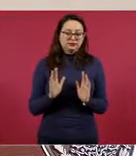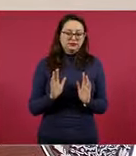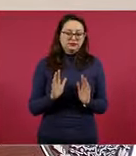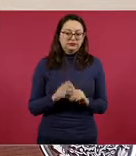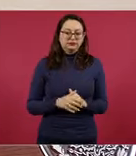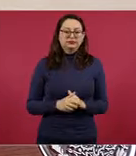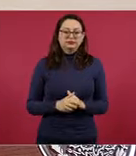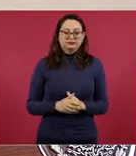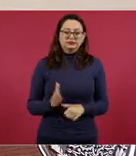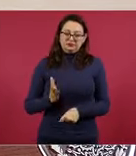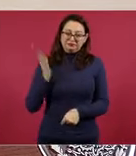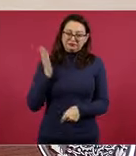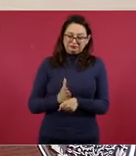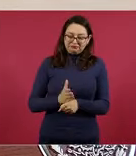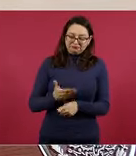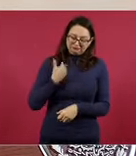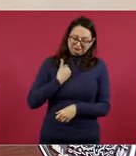cepillan, sí,